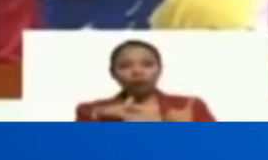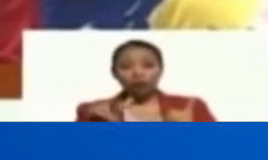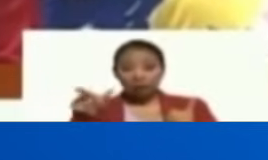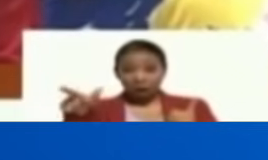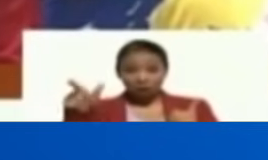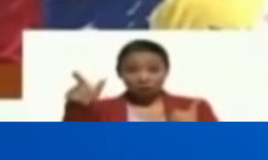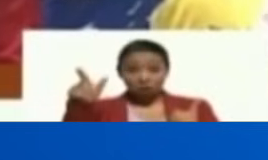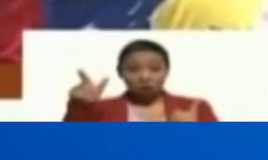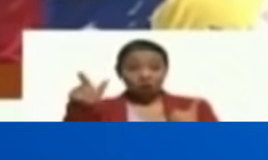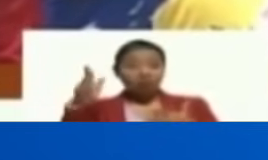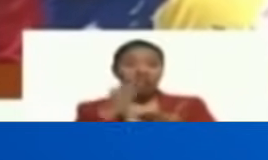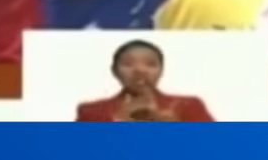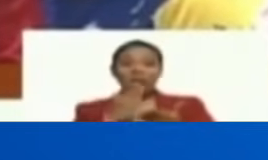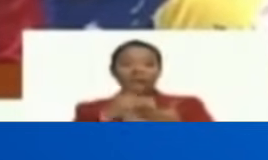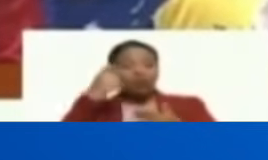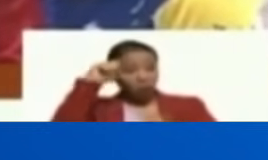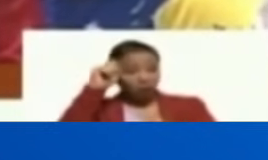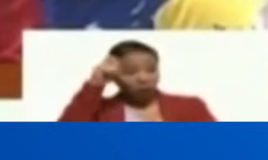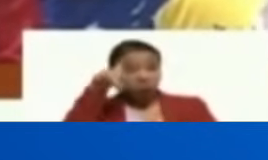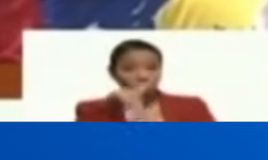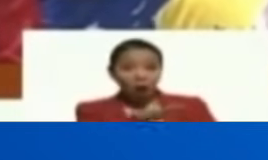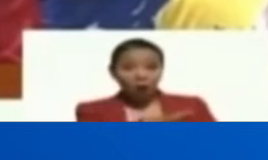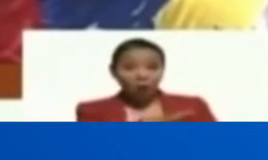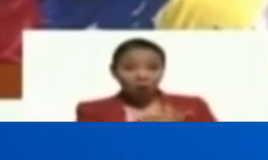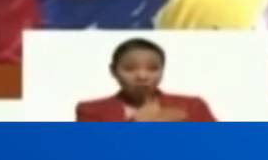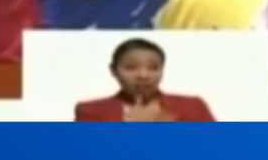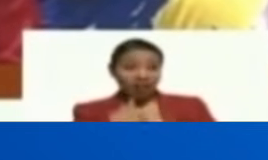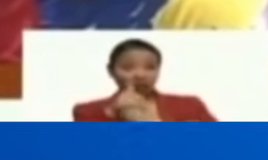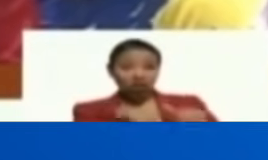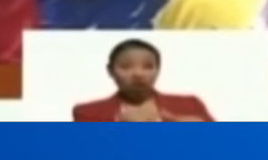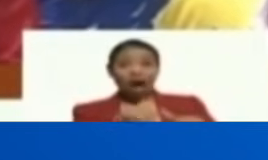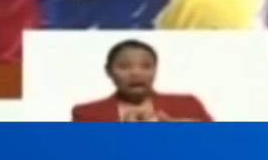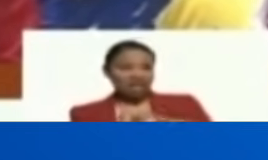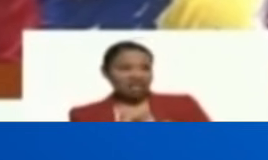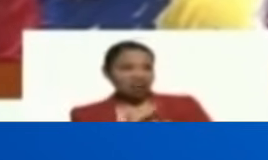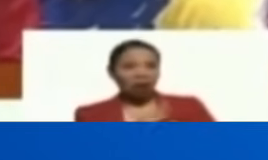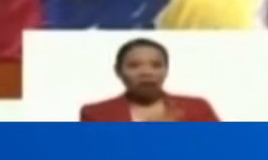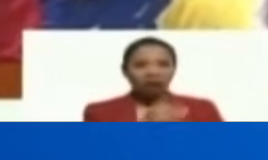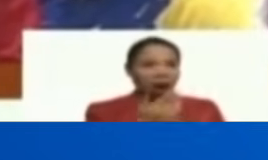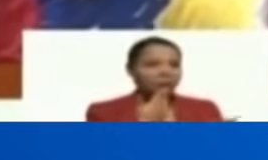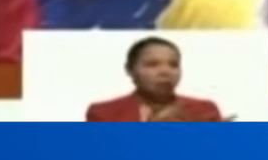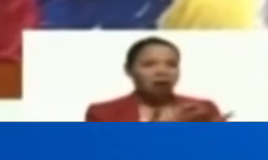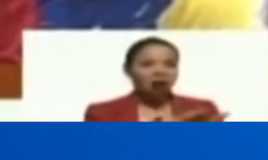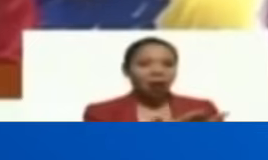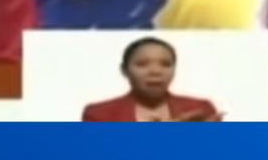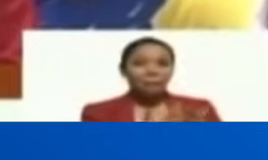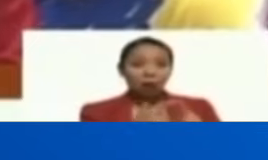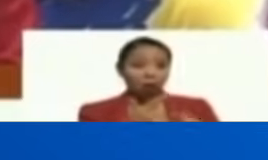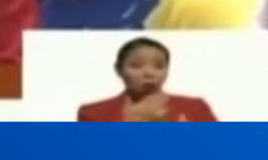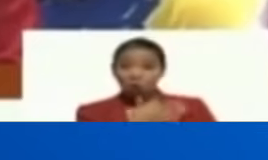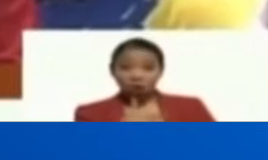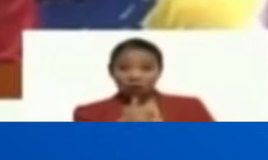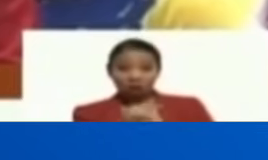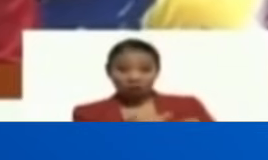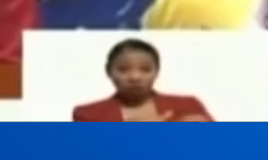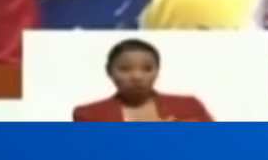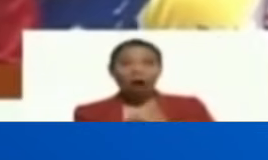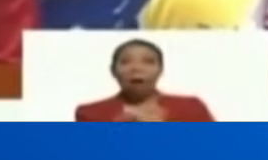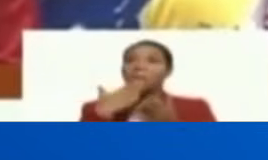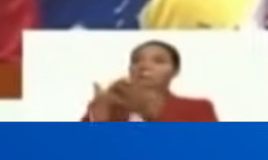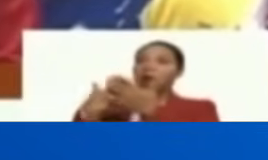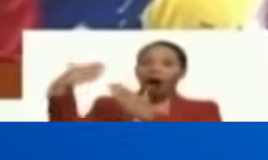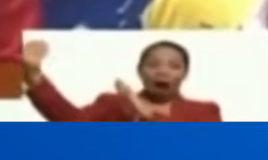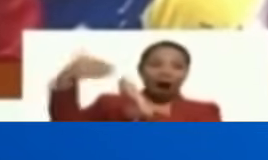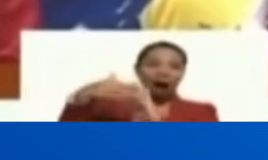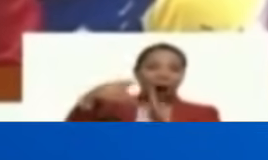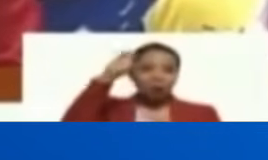votos. Cuando no quieren votos, que es lo normal, piden bombas para el pueblo, piden bloqueos para el